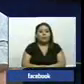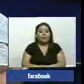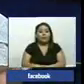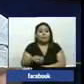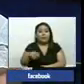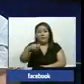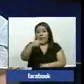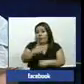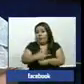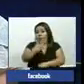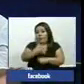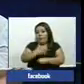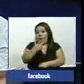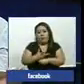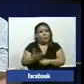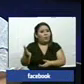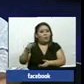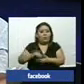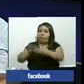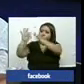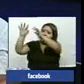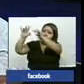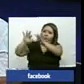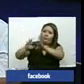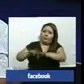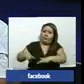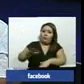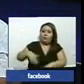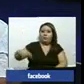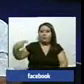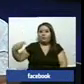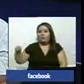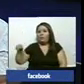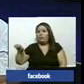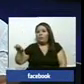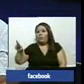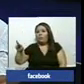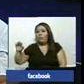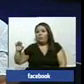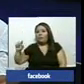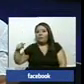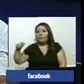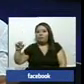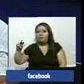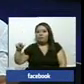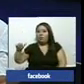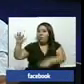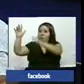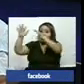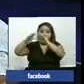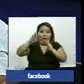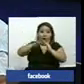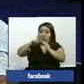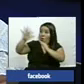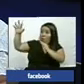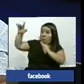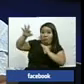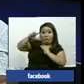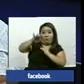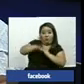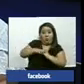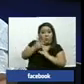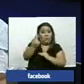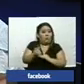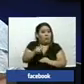En Guatemala, otro derrumbe se registró en el departamento de Huehuetenango. La gran cantidad de tierra sepultó una vivienda y provocó la muerte de